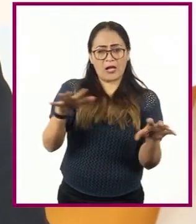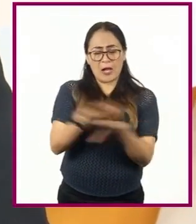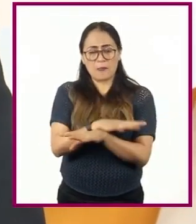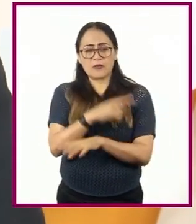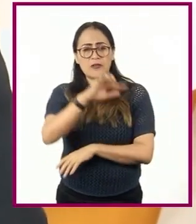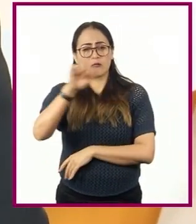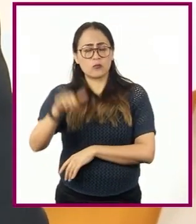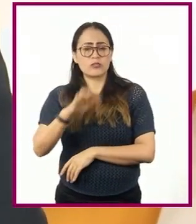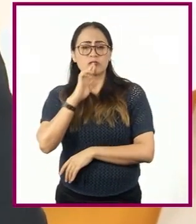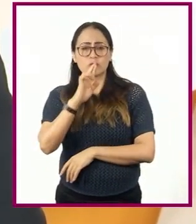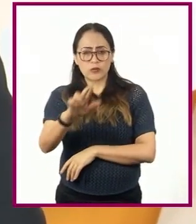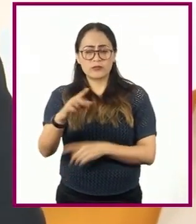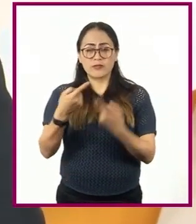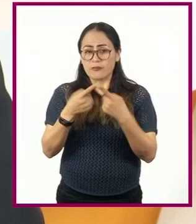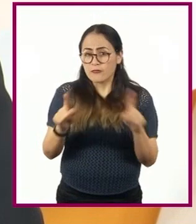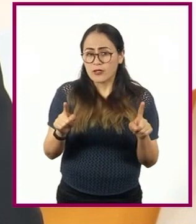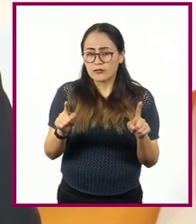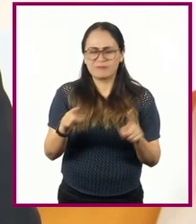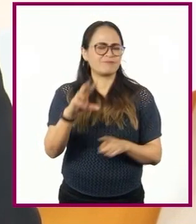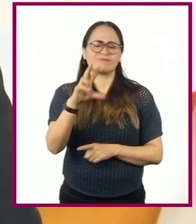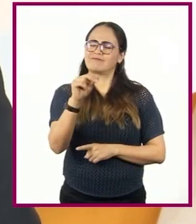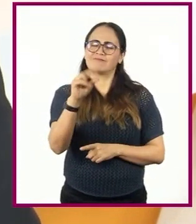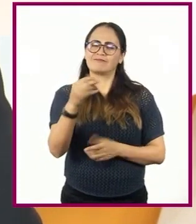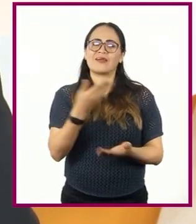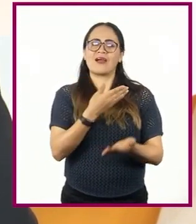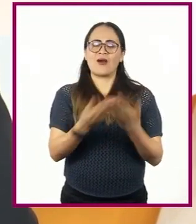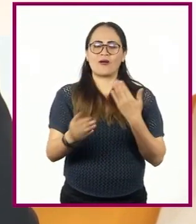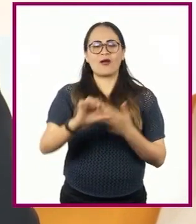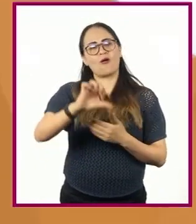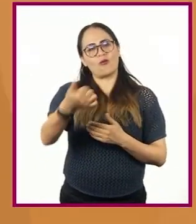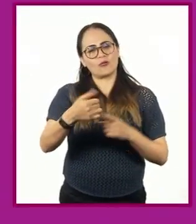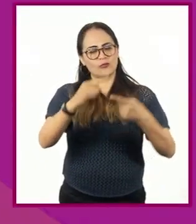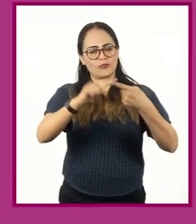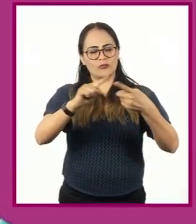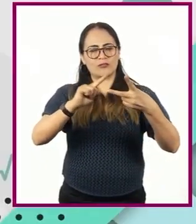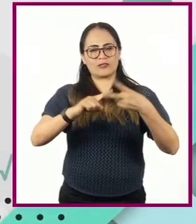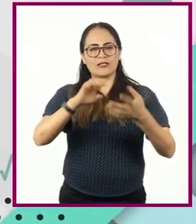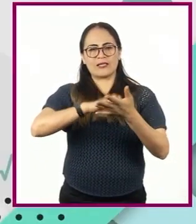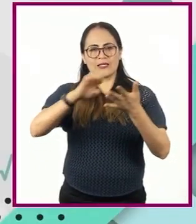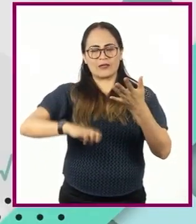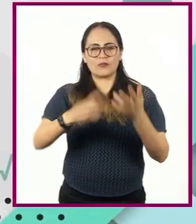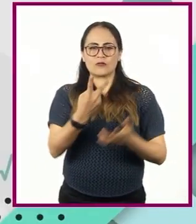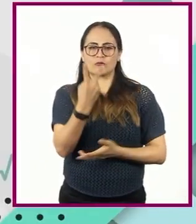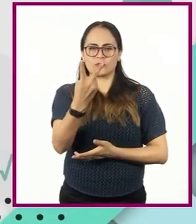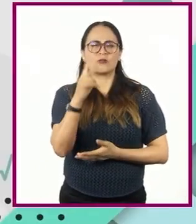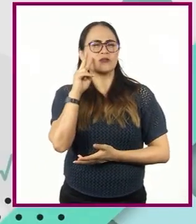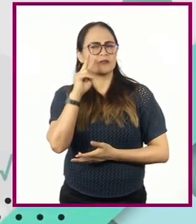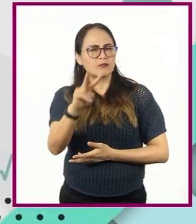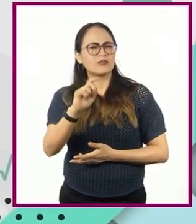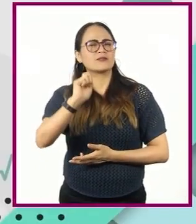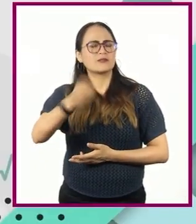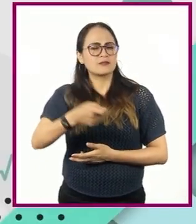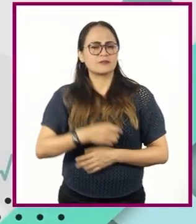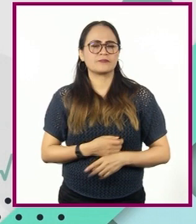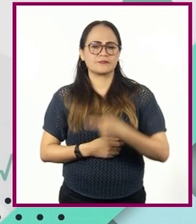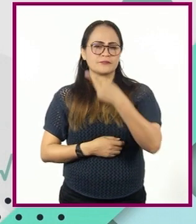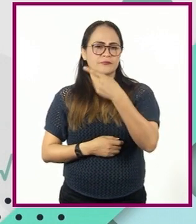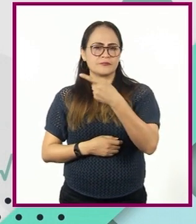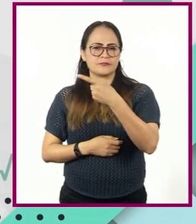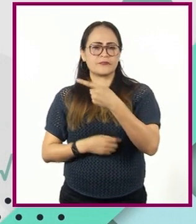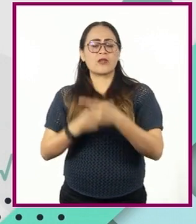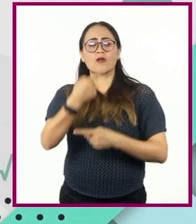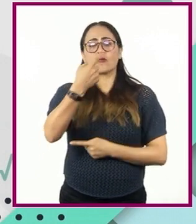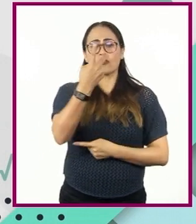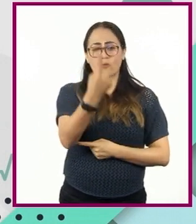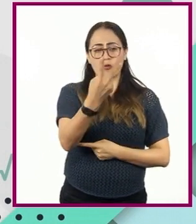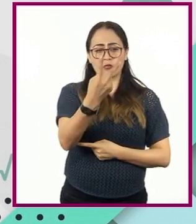Ahora, analicemos la siguiente pareja de oraciones numéricas. ¿Qué observan? Al comparar los números